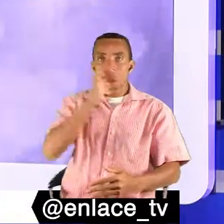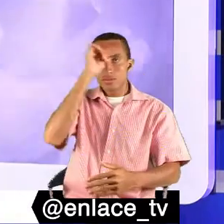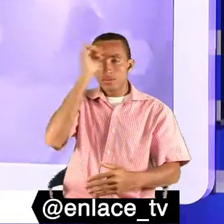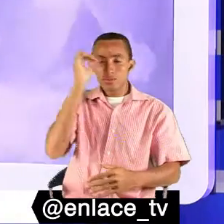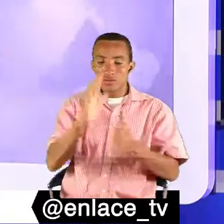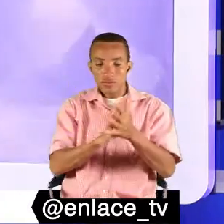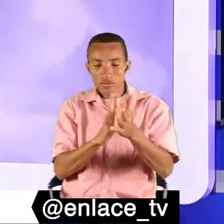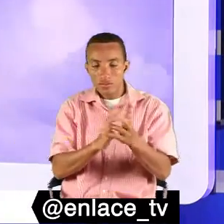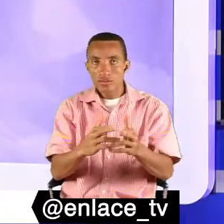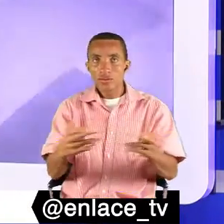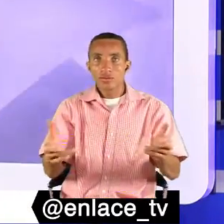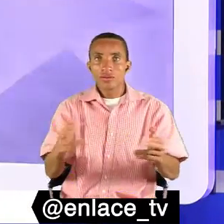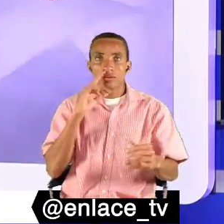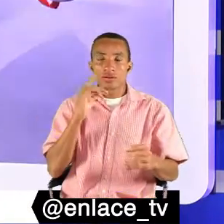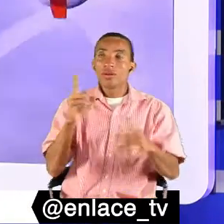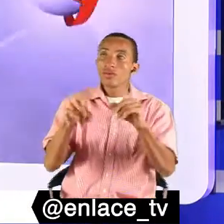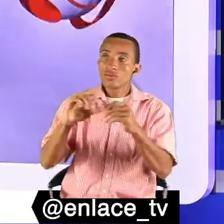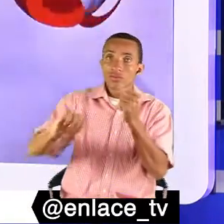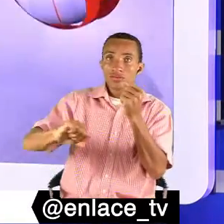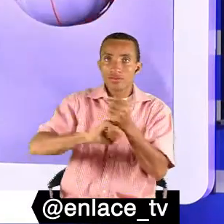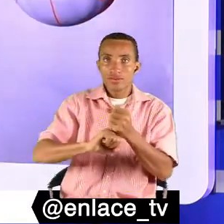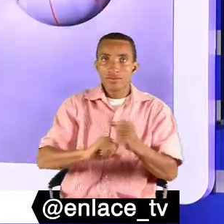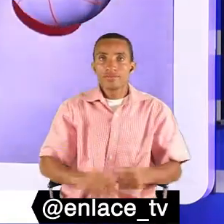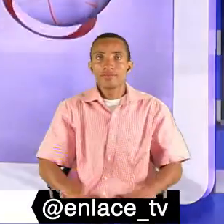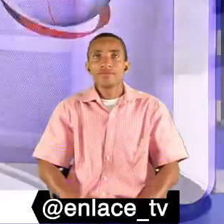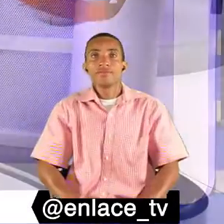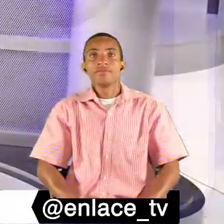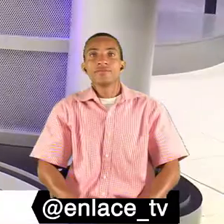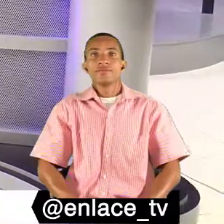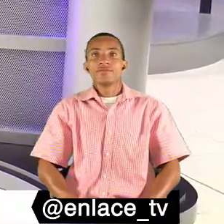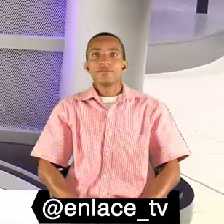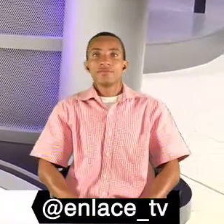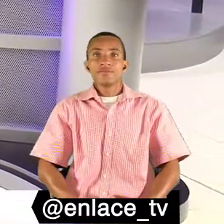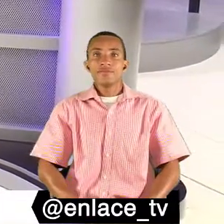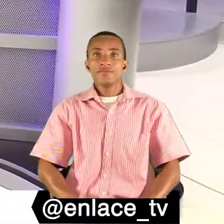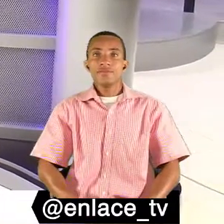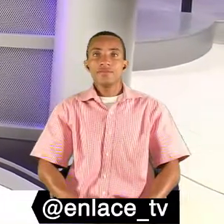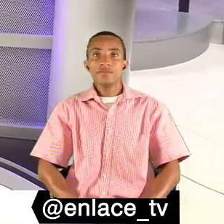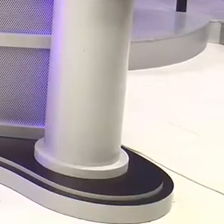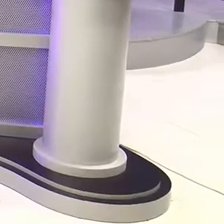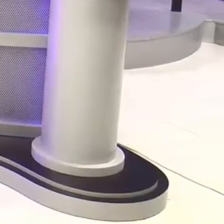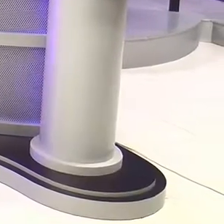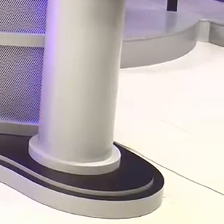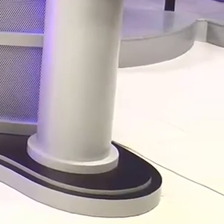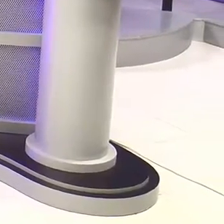es el momento de nuestros patrocinadores. Ya regresamos.